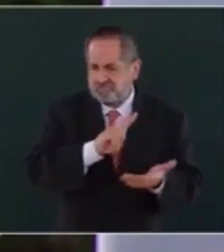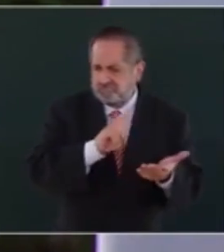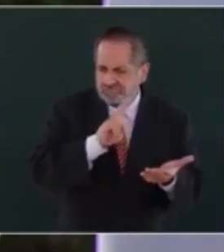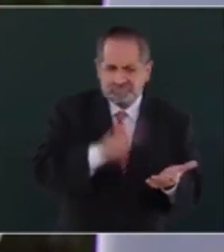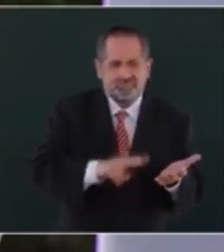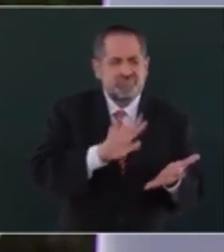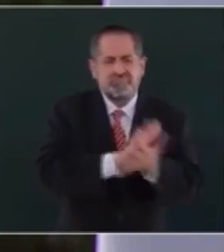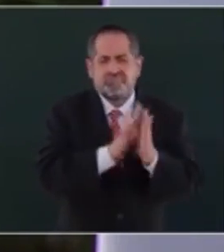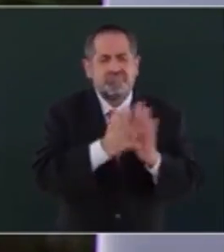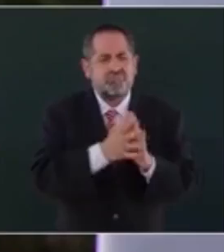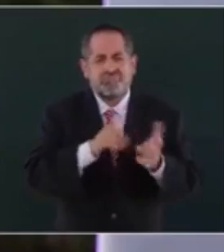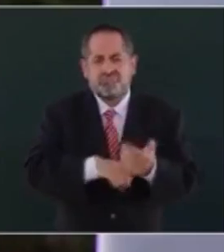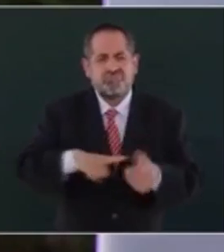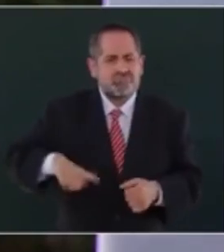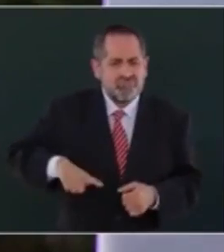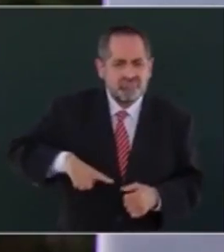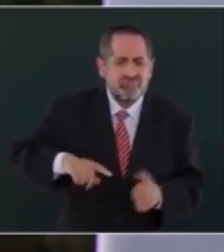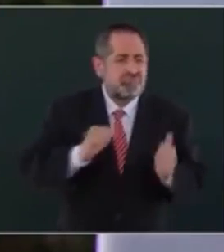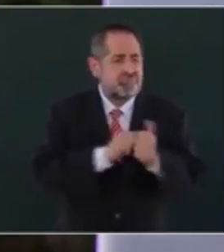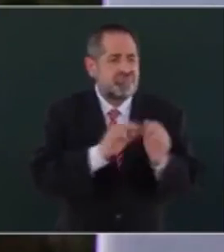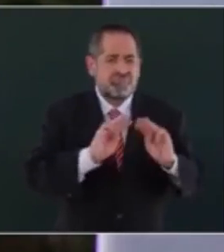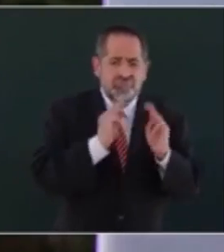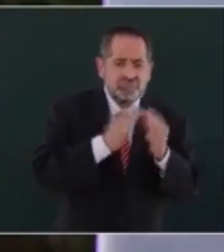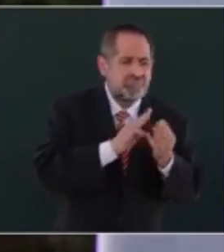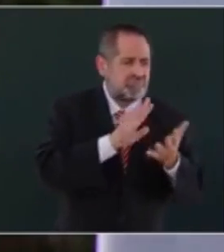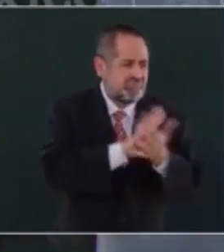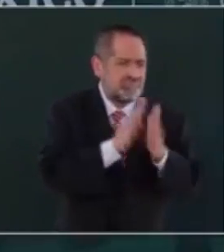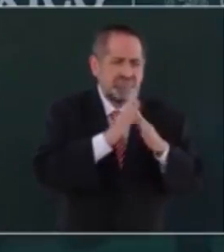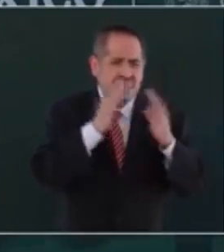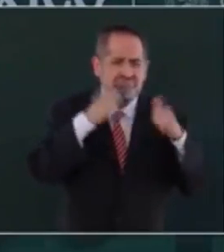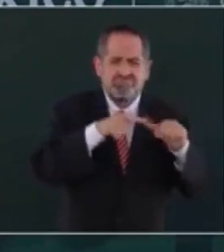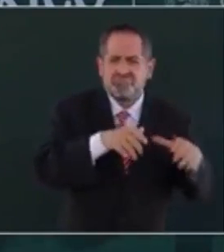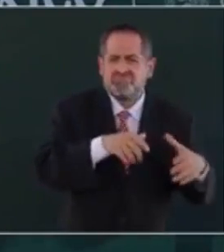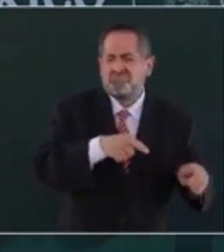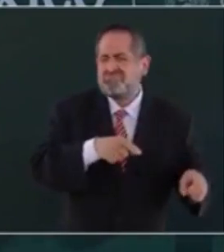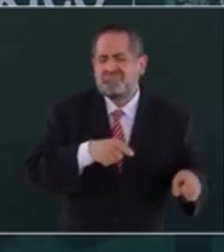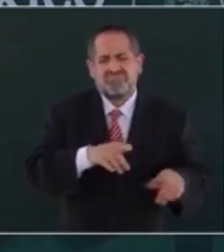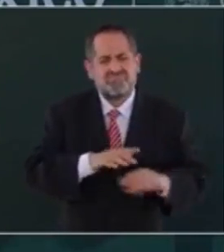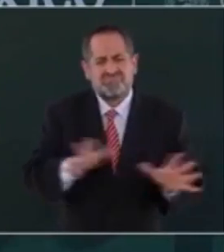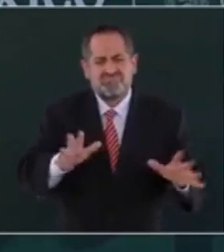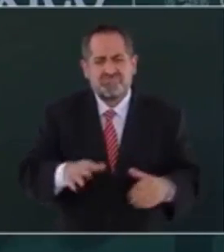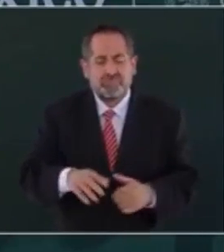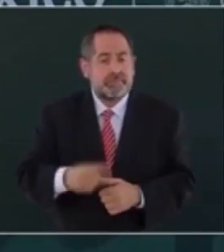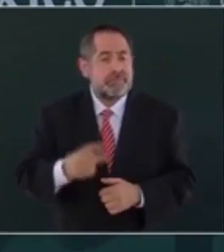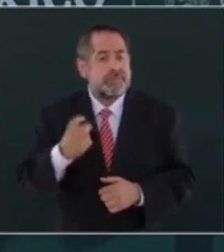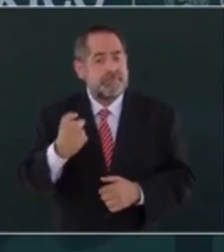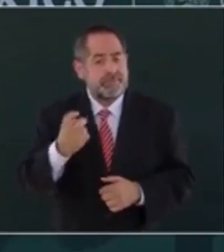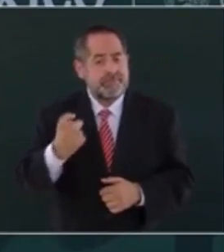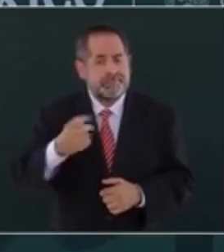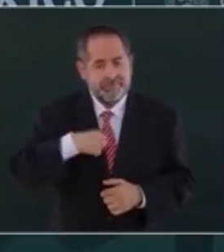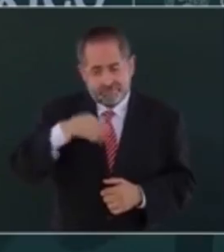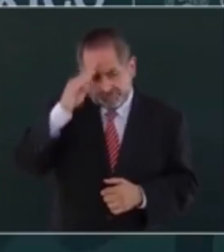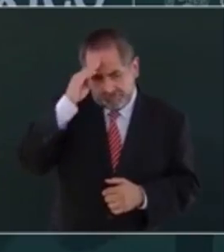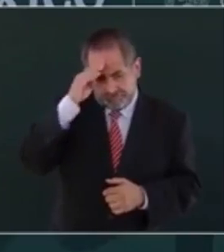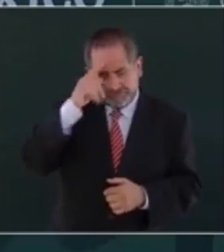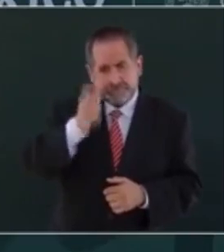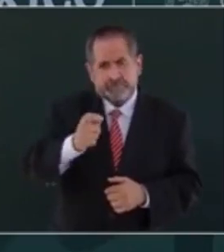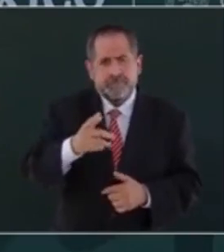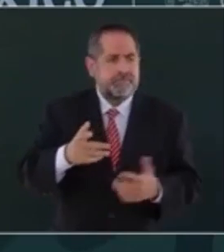del gobierno con la delincuencia organizada. Por eso se pretendió